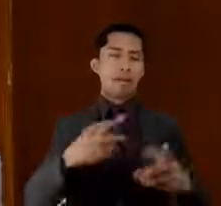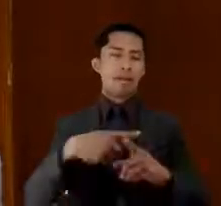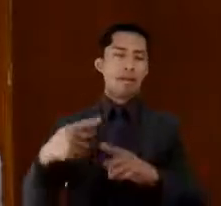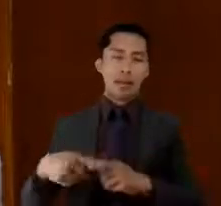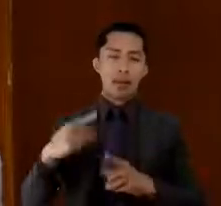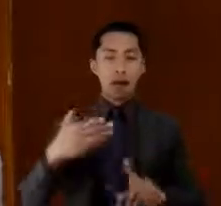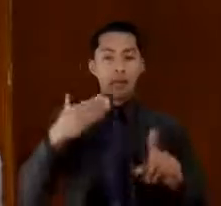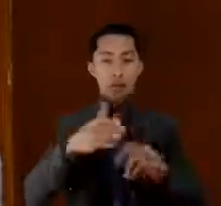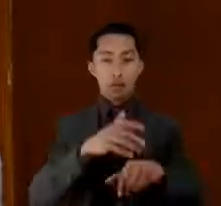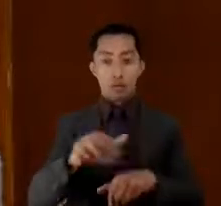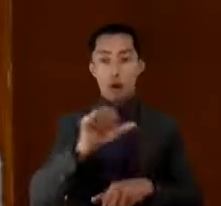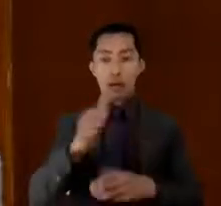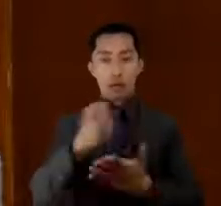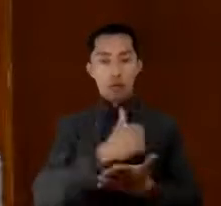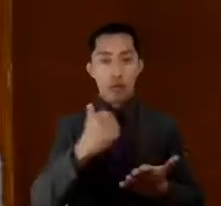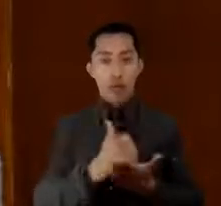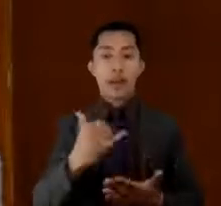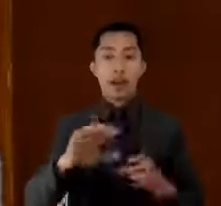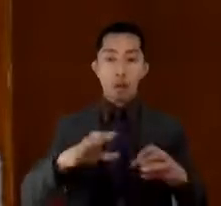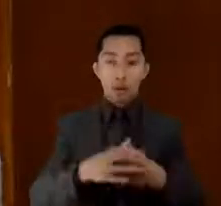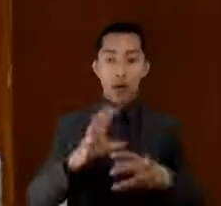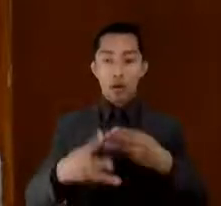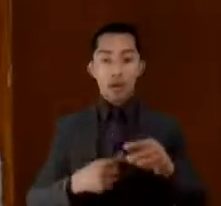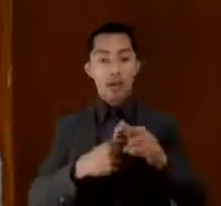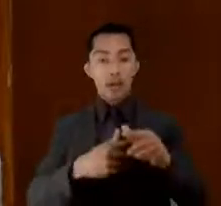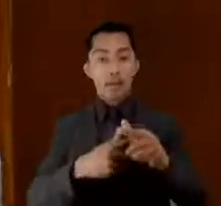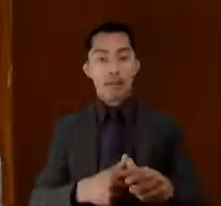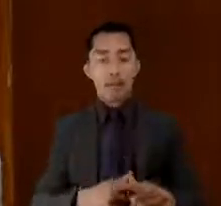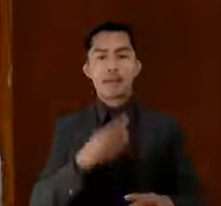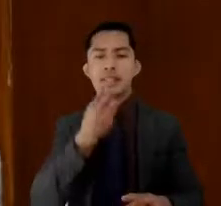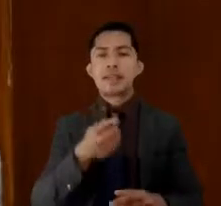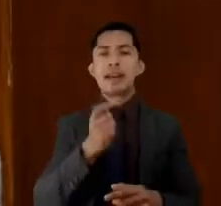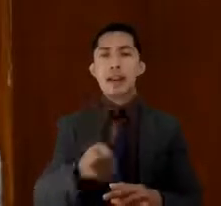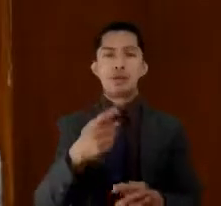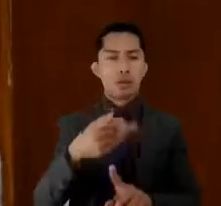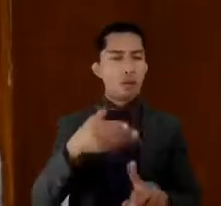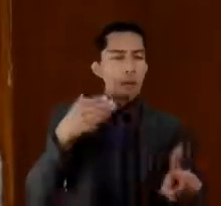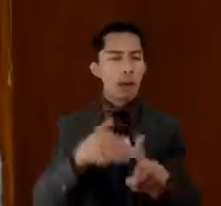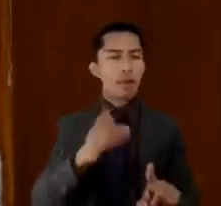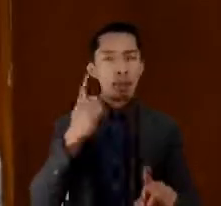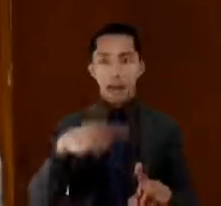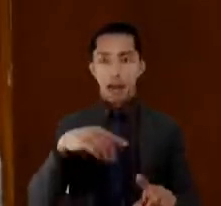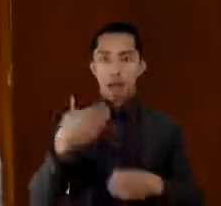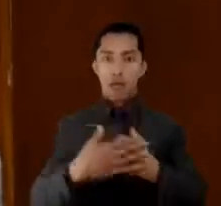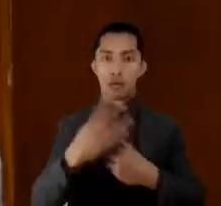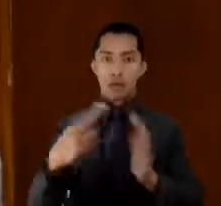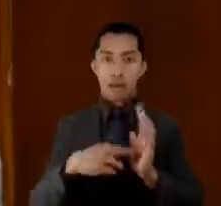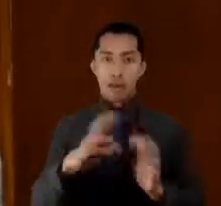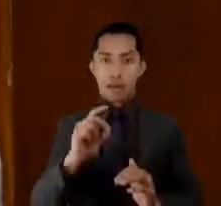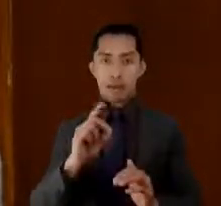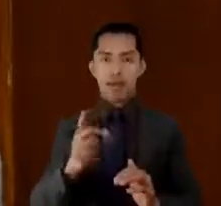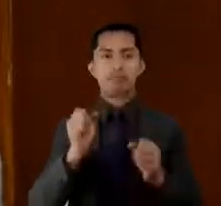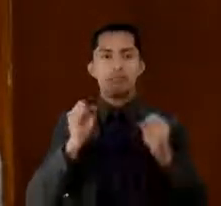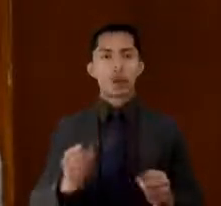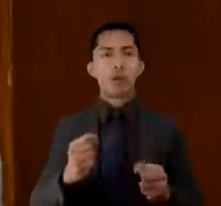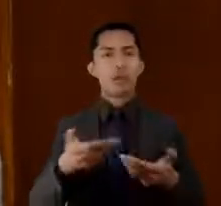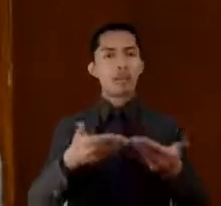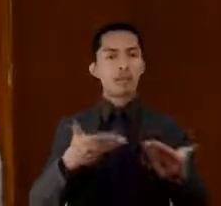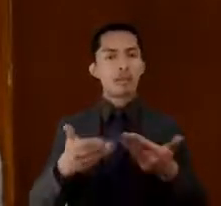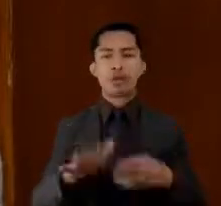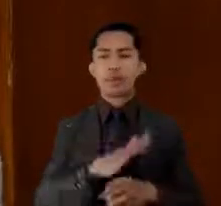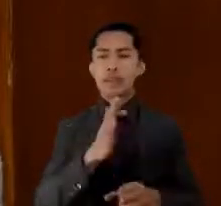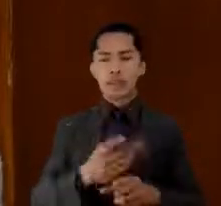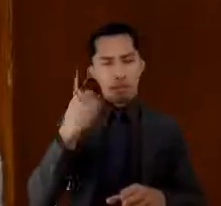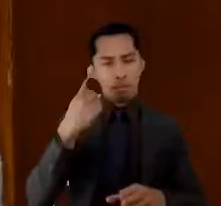11, Ciudades y Comunidades Sostenibles, establece como meta para 2030 asegurar servicios básicos